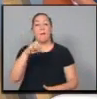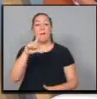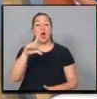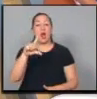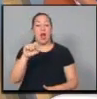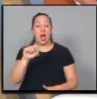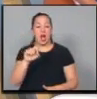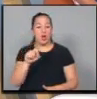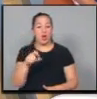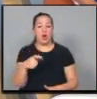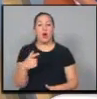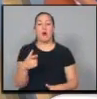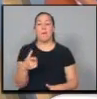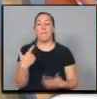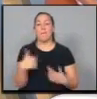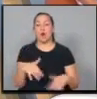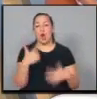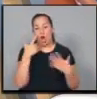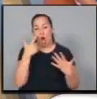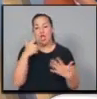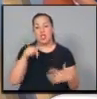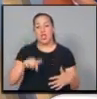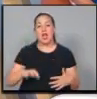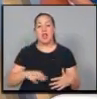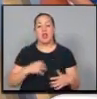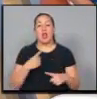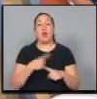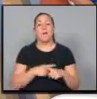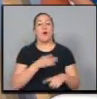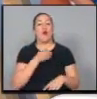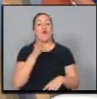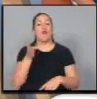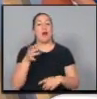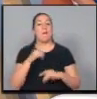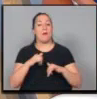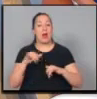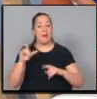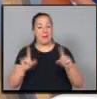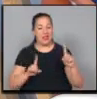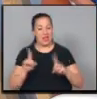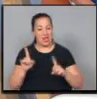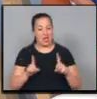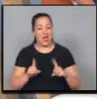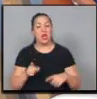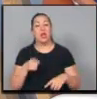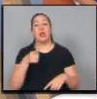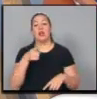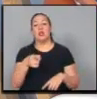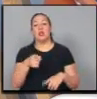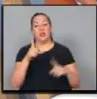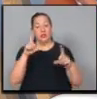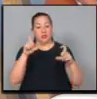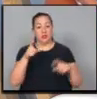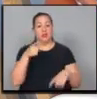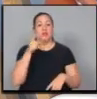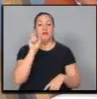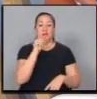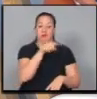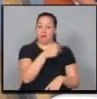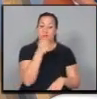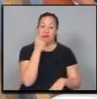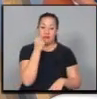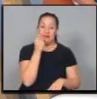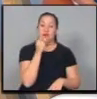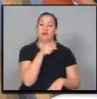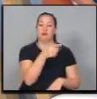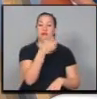hizo muy popular este año por la participación en un programa de televisión. Y esta es la foto que publicó en la cuenta él.